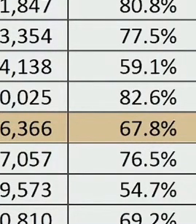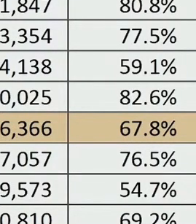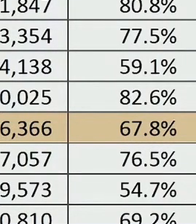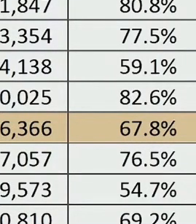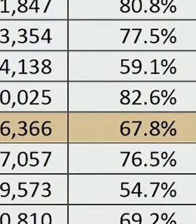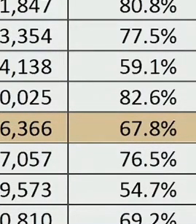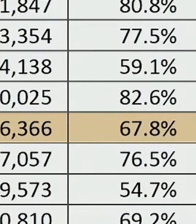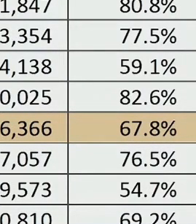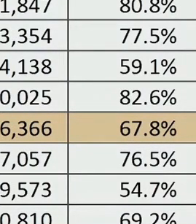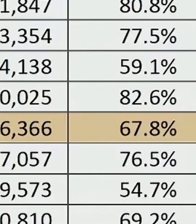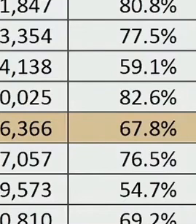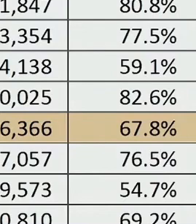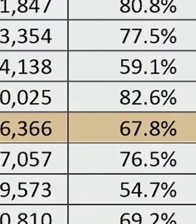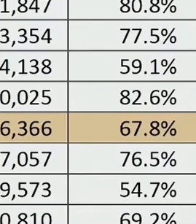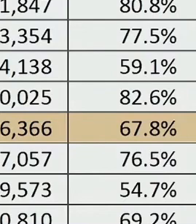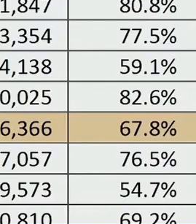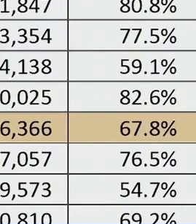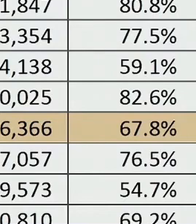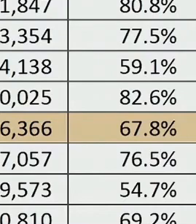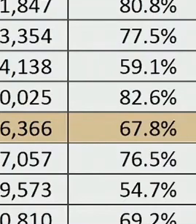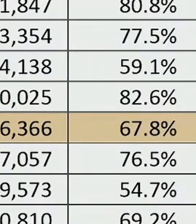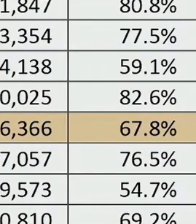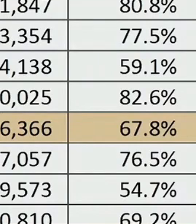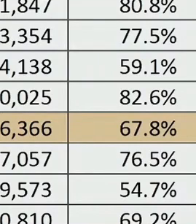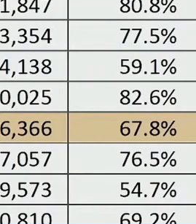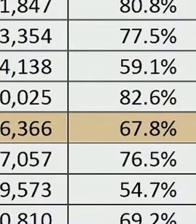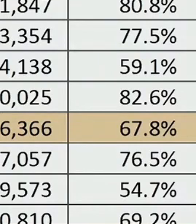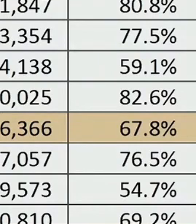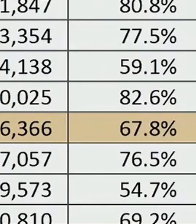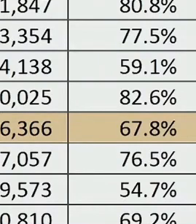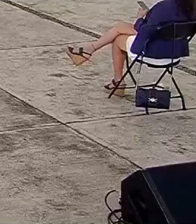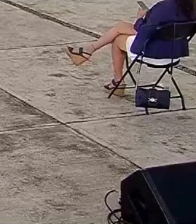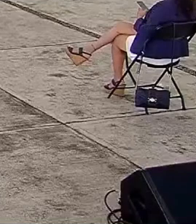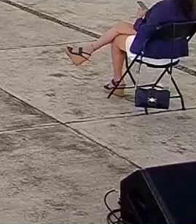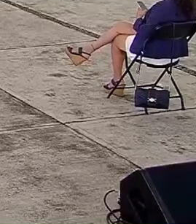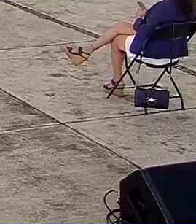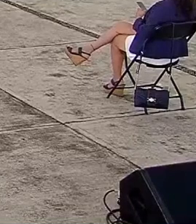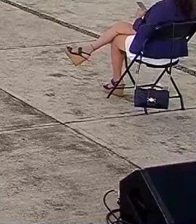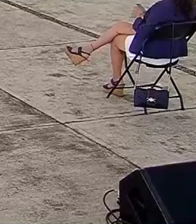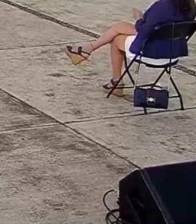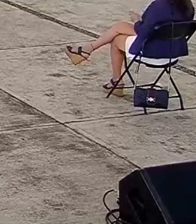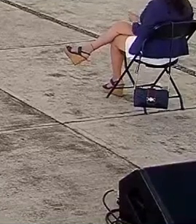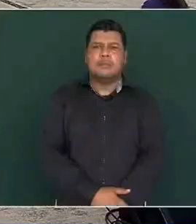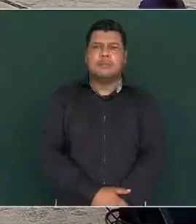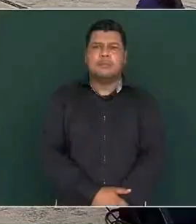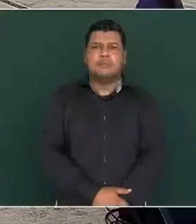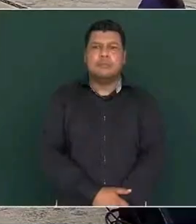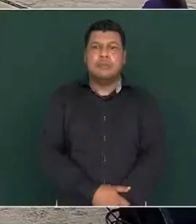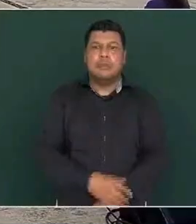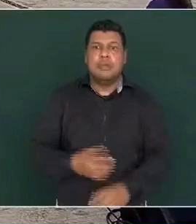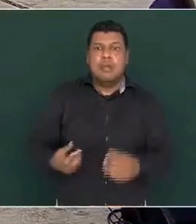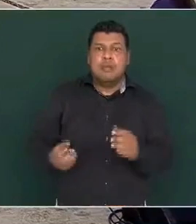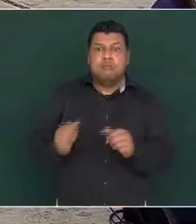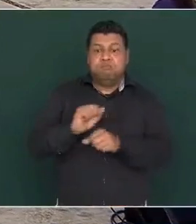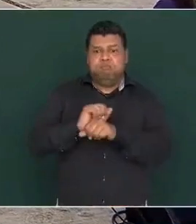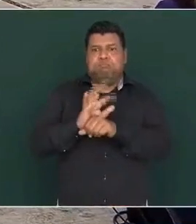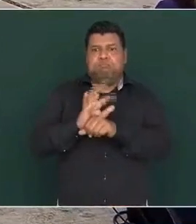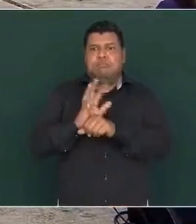muchos hospitalizados, muchísimos contagiados, más que en las otras ocasiones,